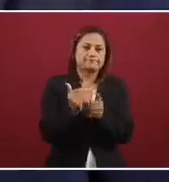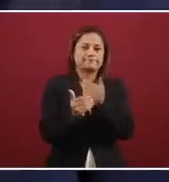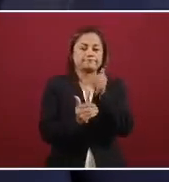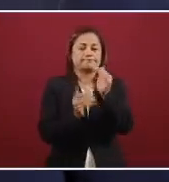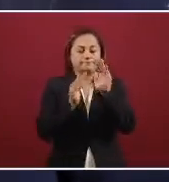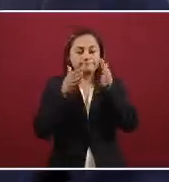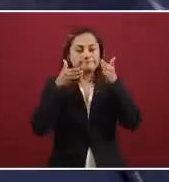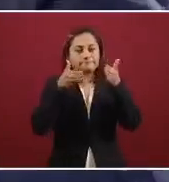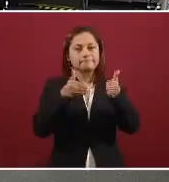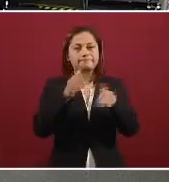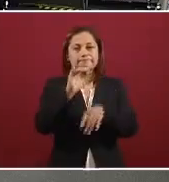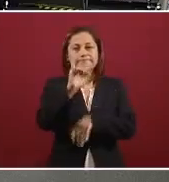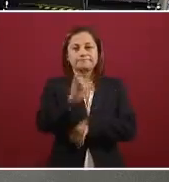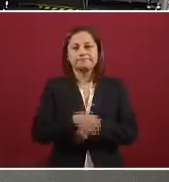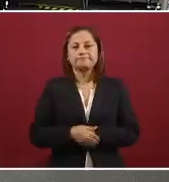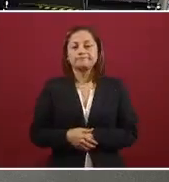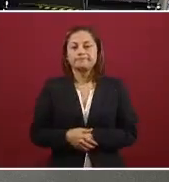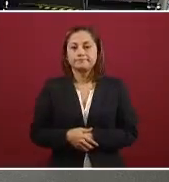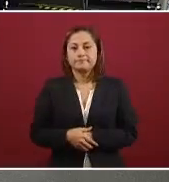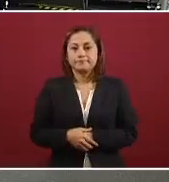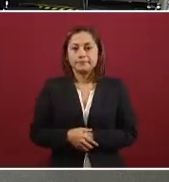todo.